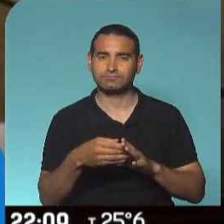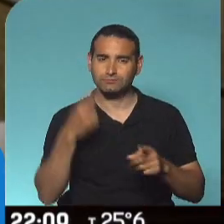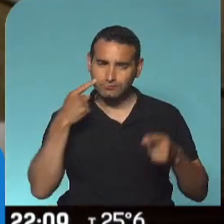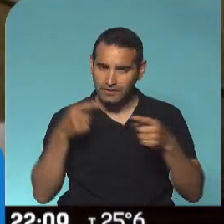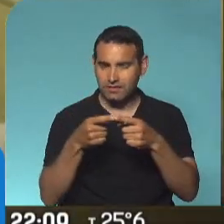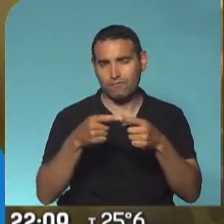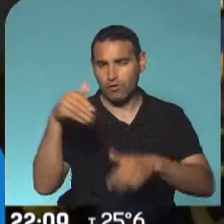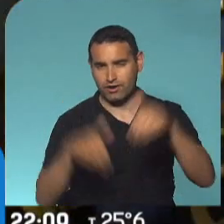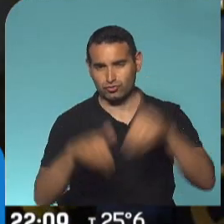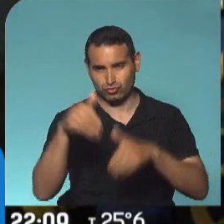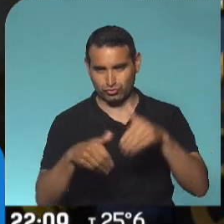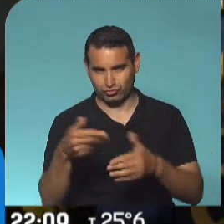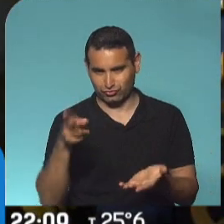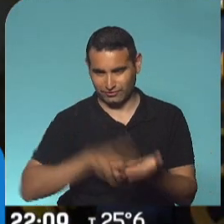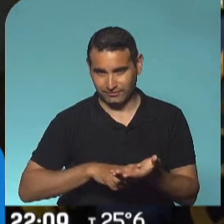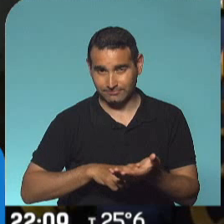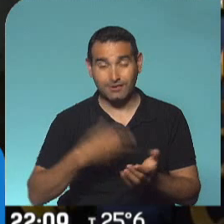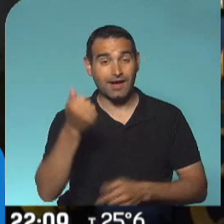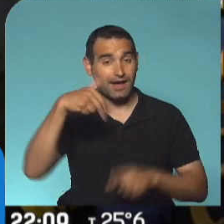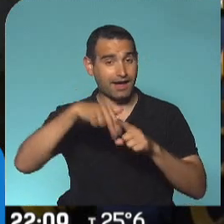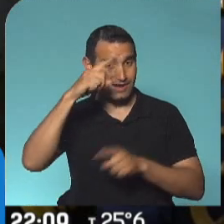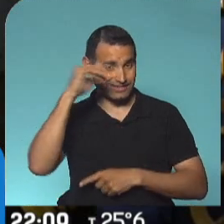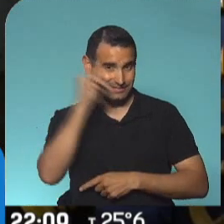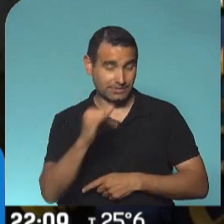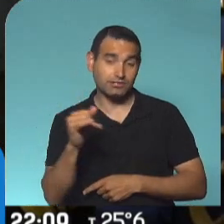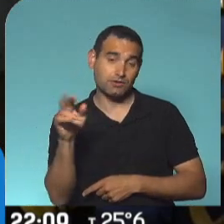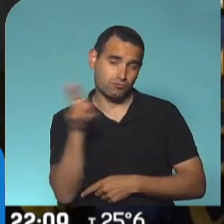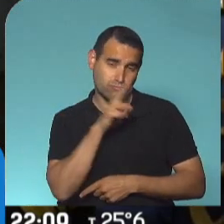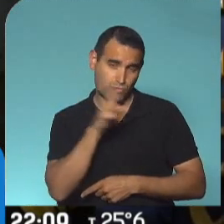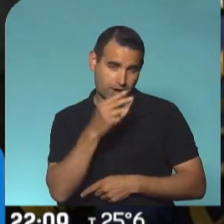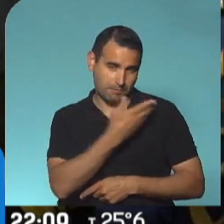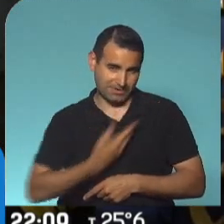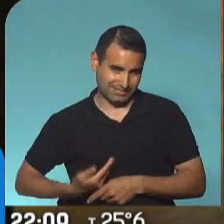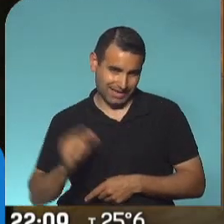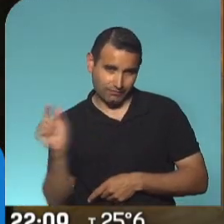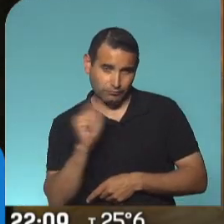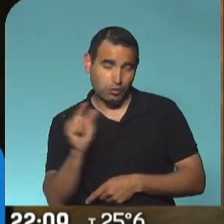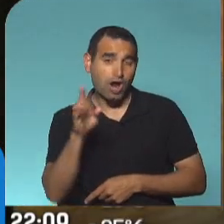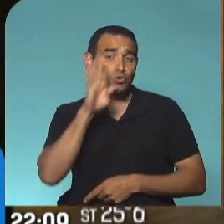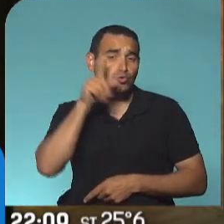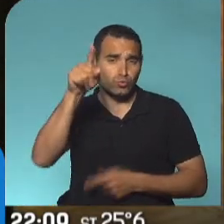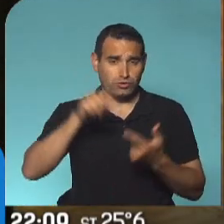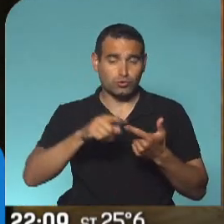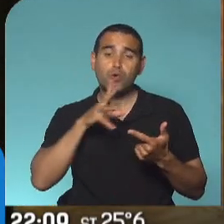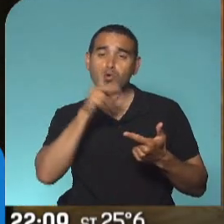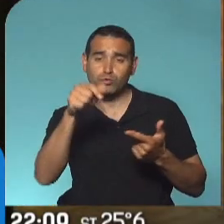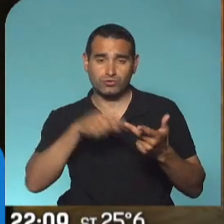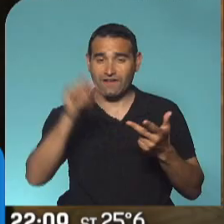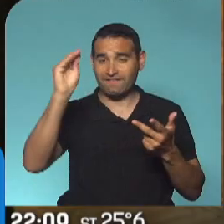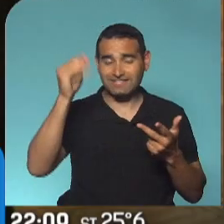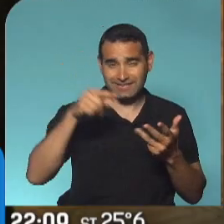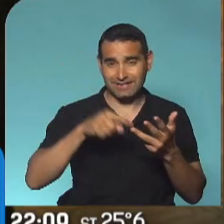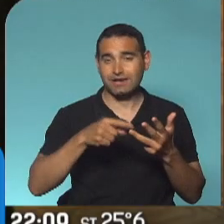nuevas elecciones. Áñez, reconocida como presidenta hasta el momento solo por Estados Unidos, Rusia, Brasil, el Reino